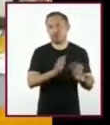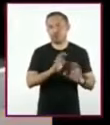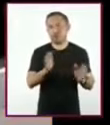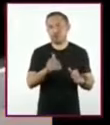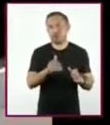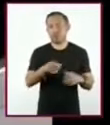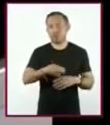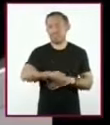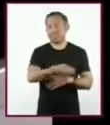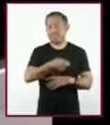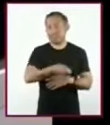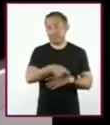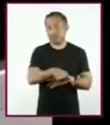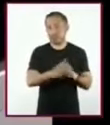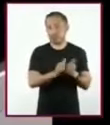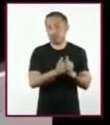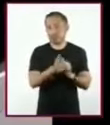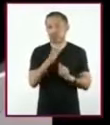este sartén.